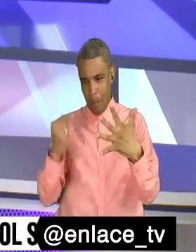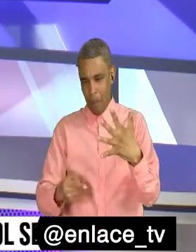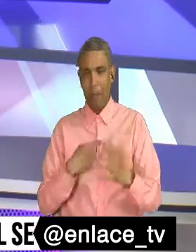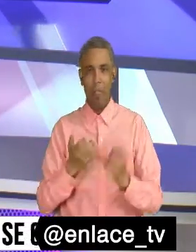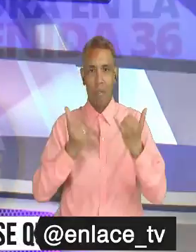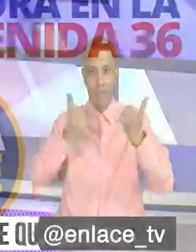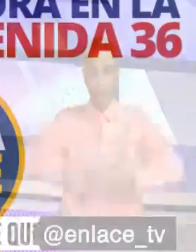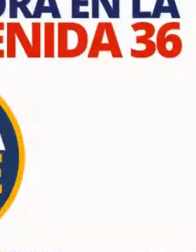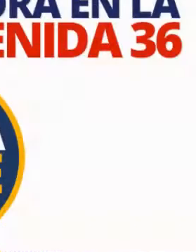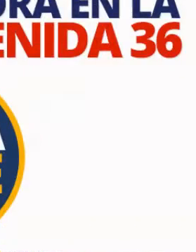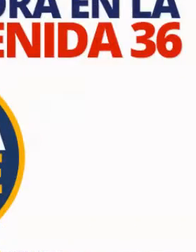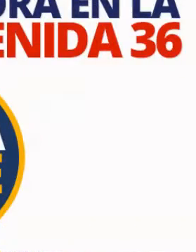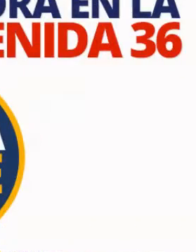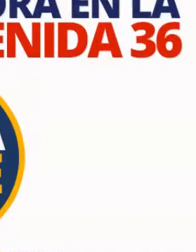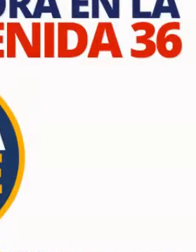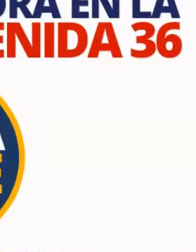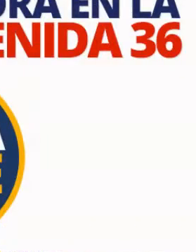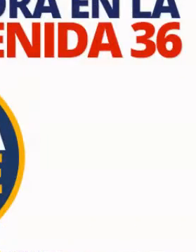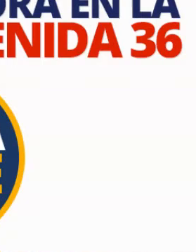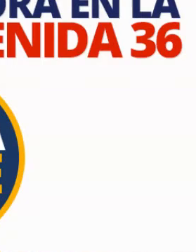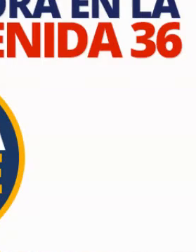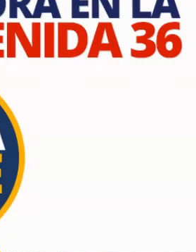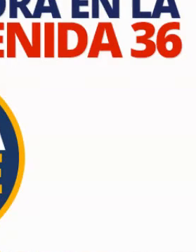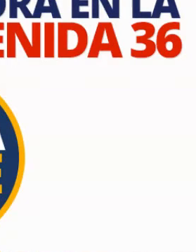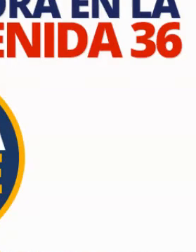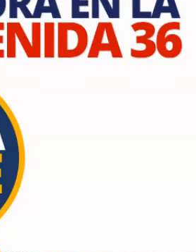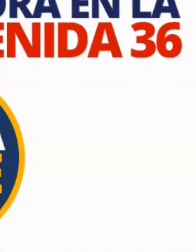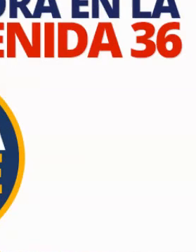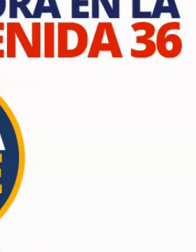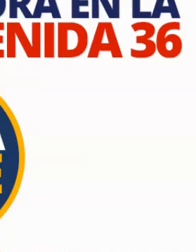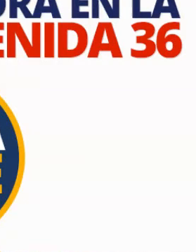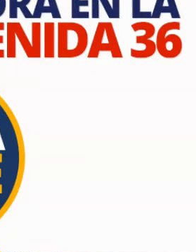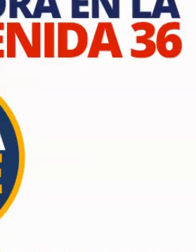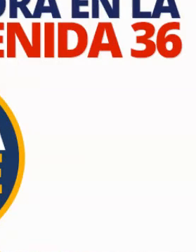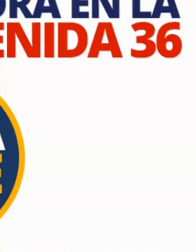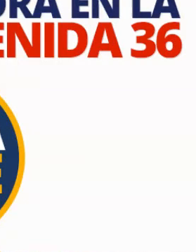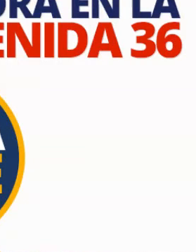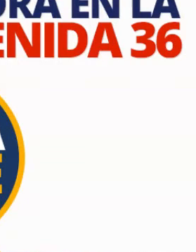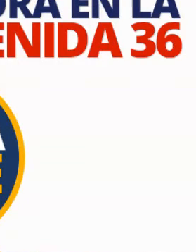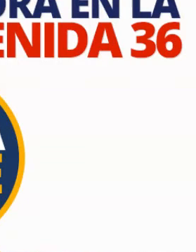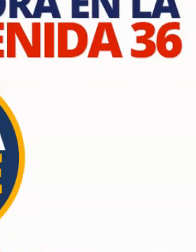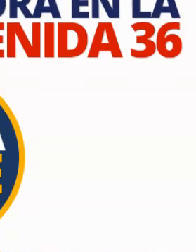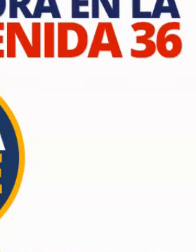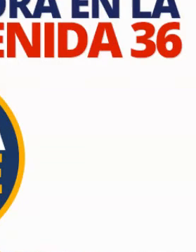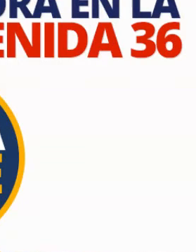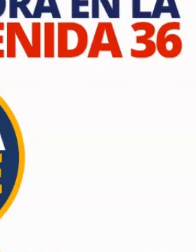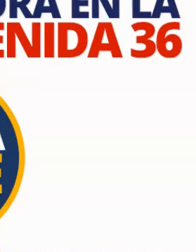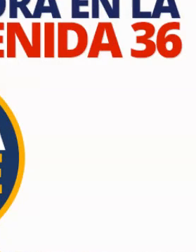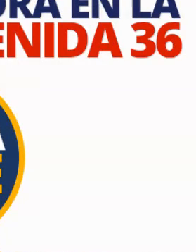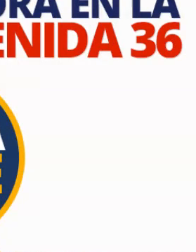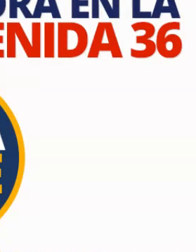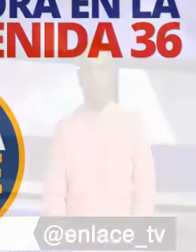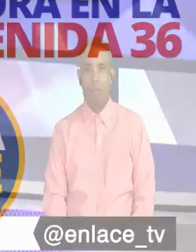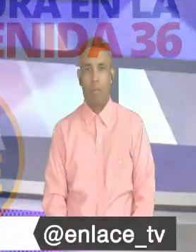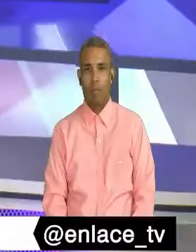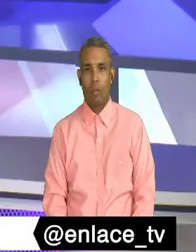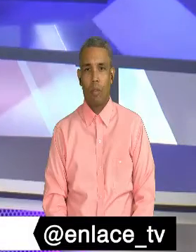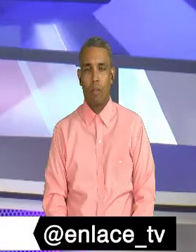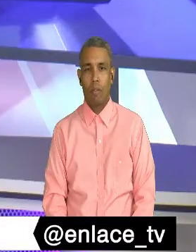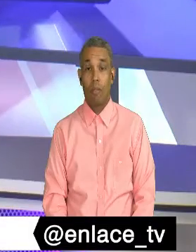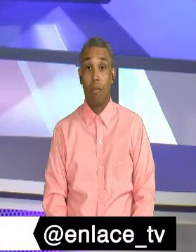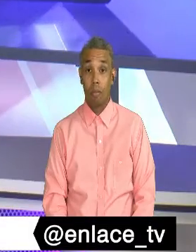ciudad y región. Antes de despedirnos, les recuerdo, Materiales Eléctricos Electrofer ilumina tu vida. Ahora también es su nueva sede en la avenida 36. No olviden